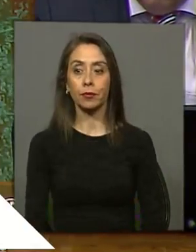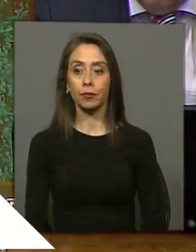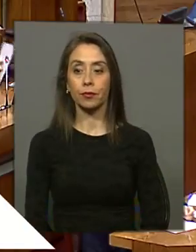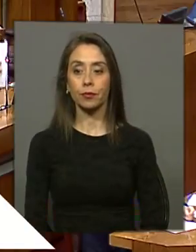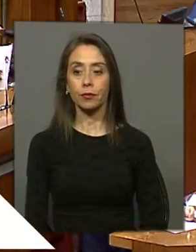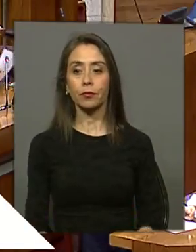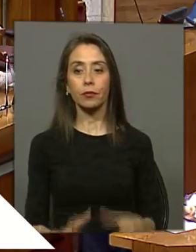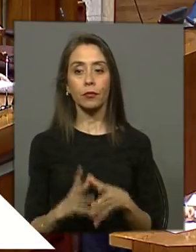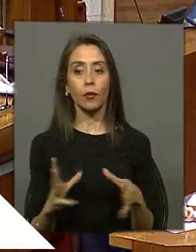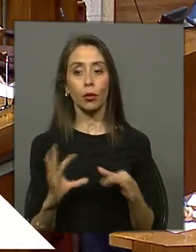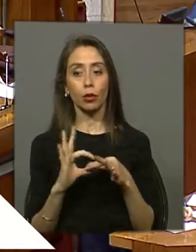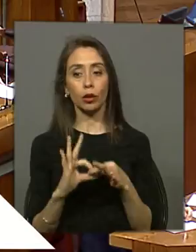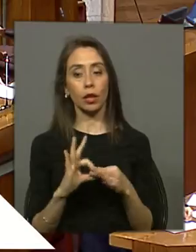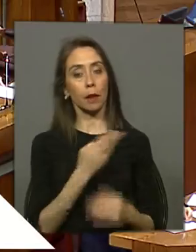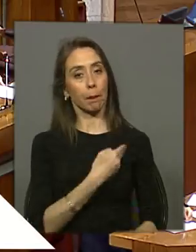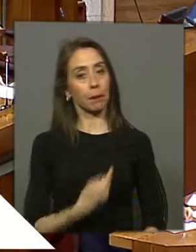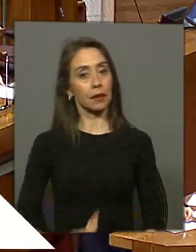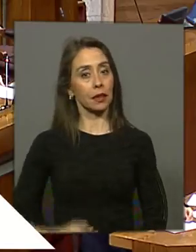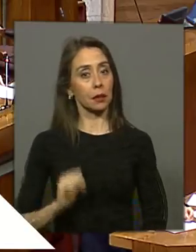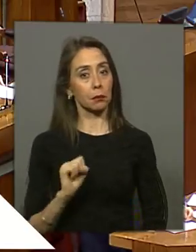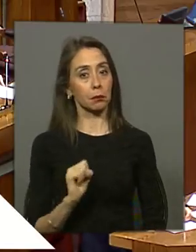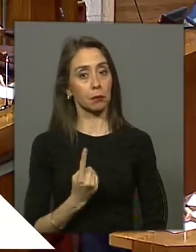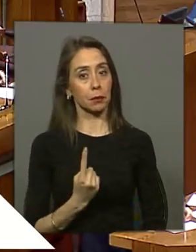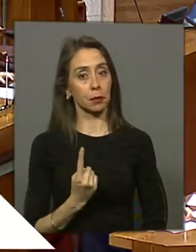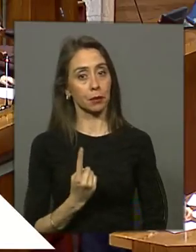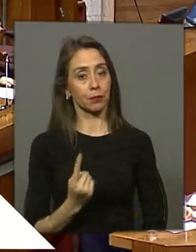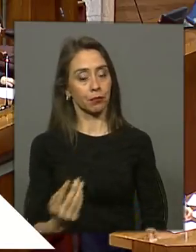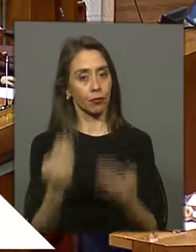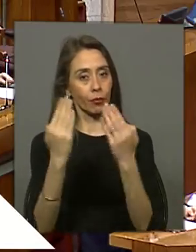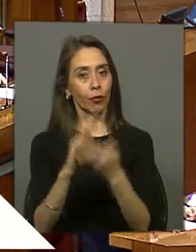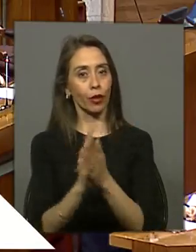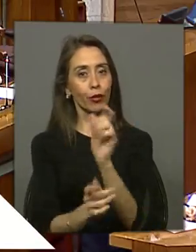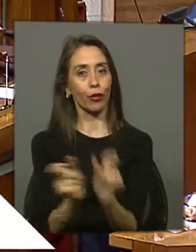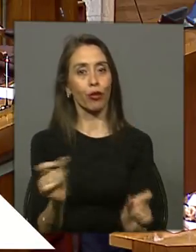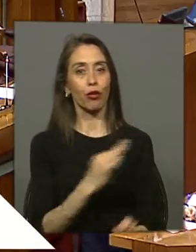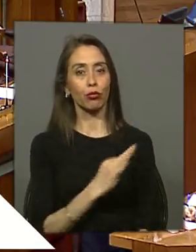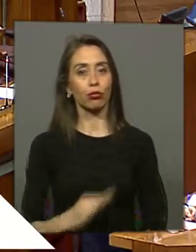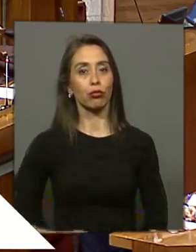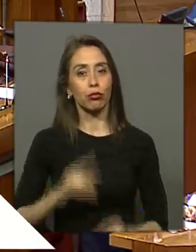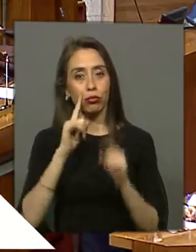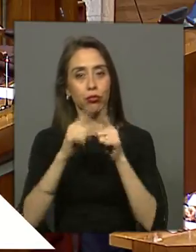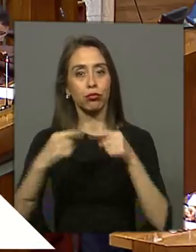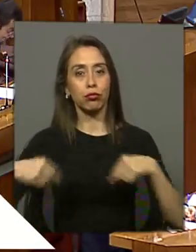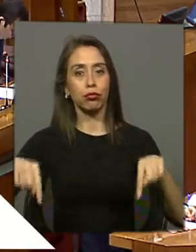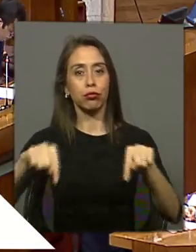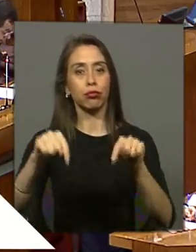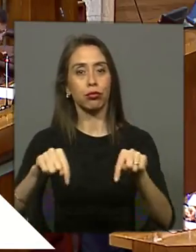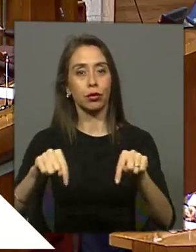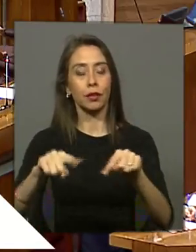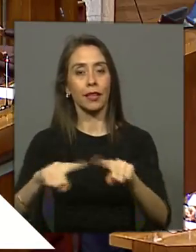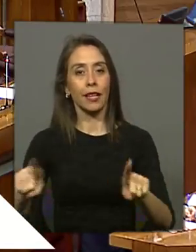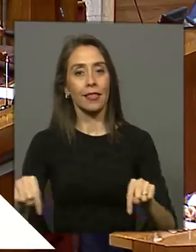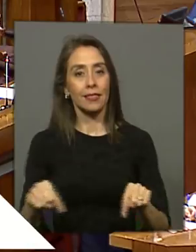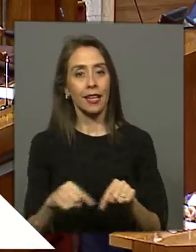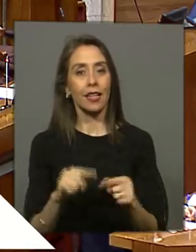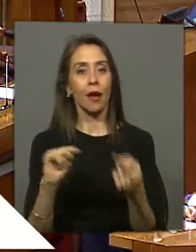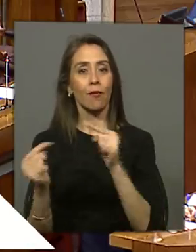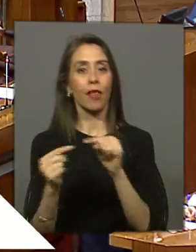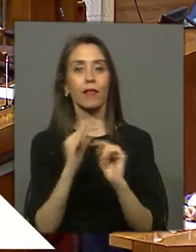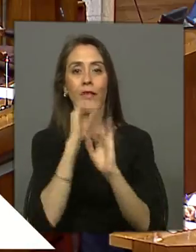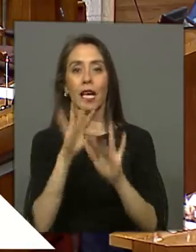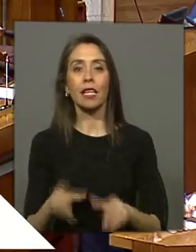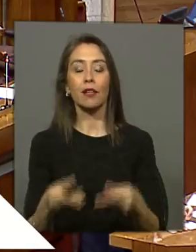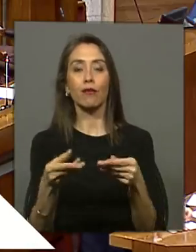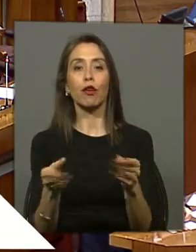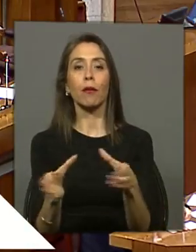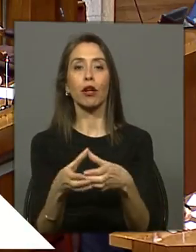Muchas gracias, Presidente. En primer lugar, saludar a todos los parlamentarios presentes. Esta sala hoy debatirá el informe